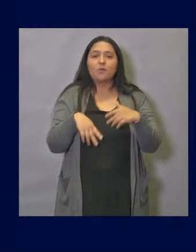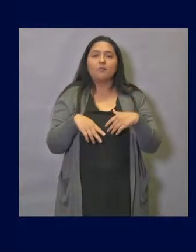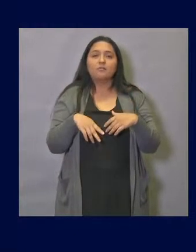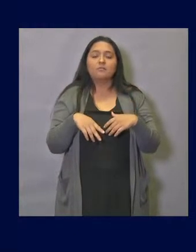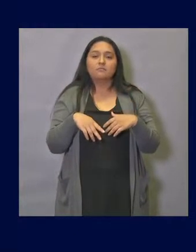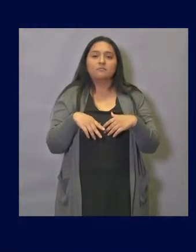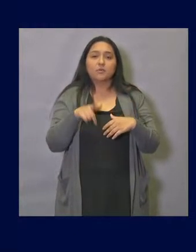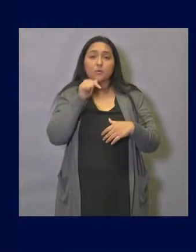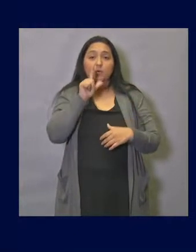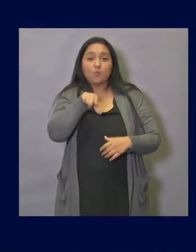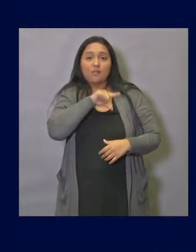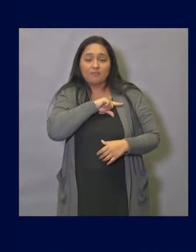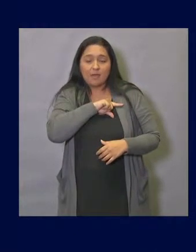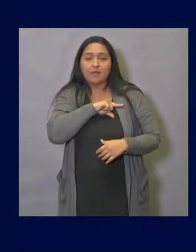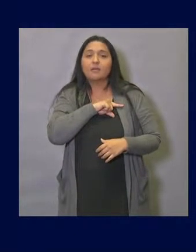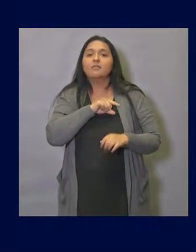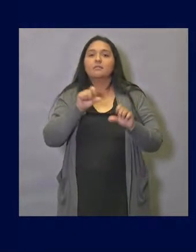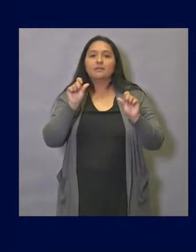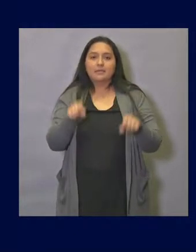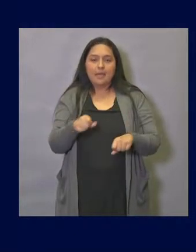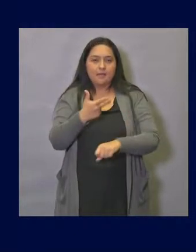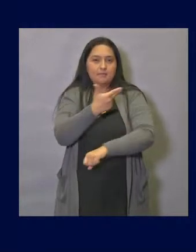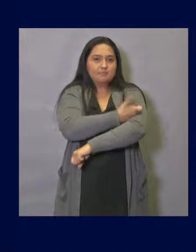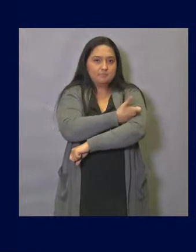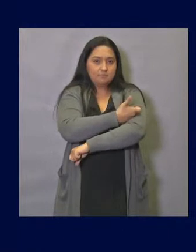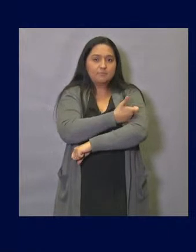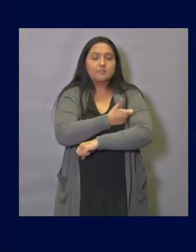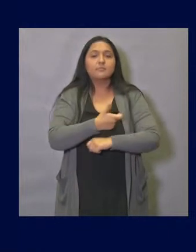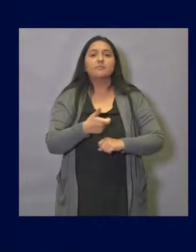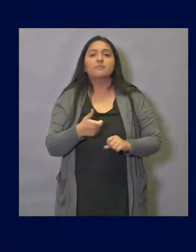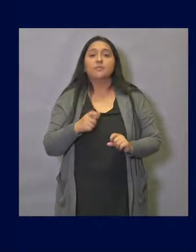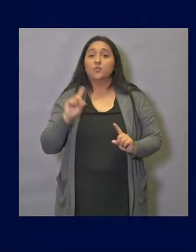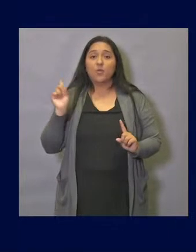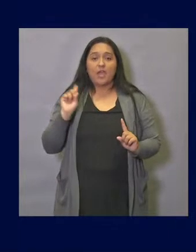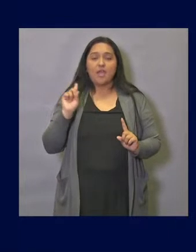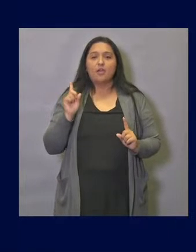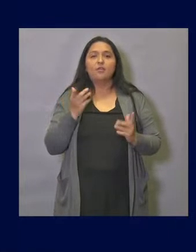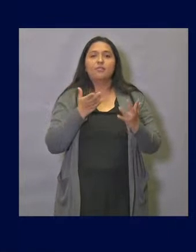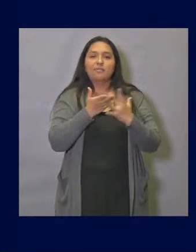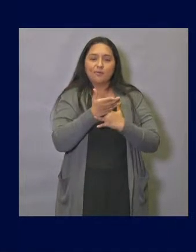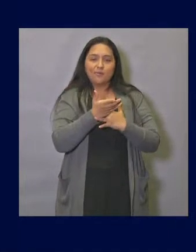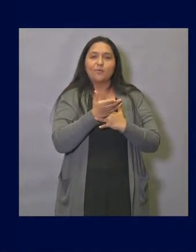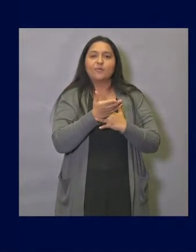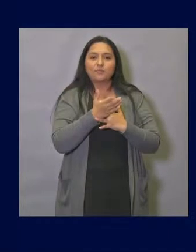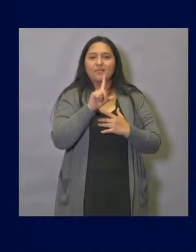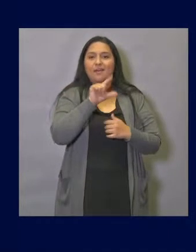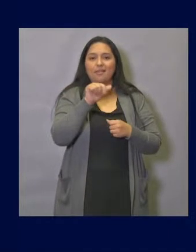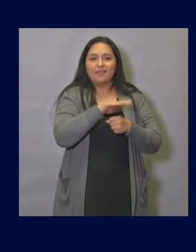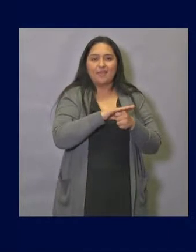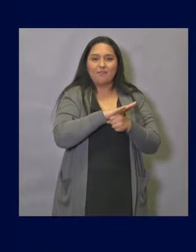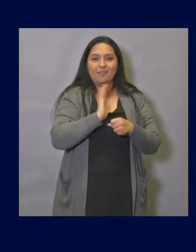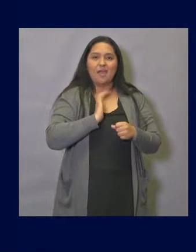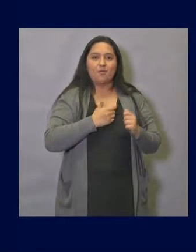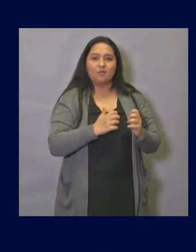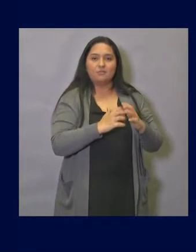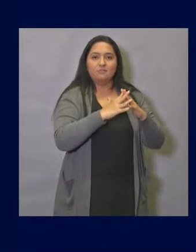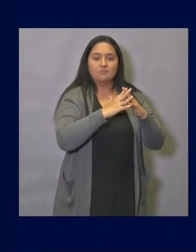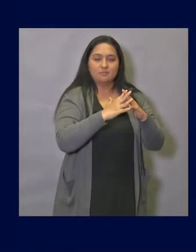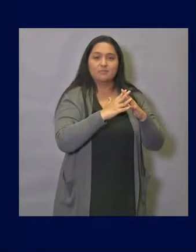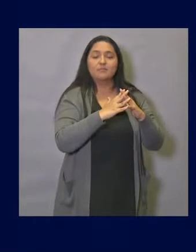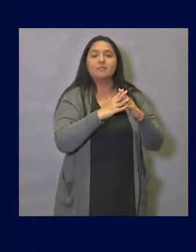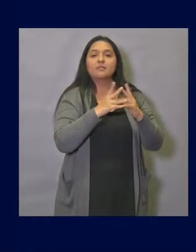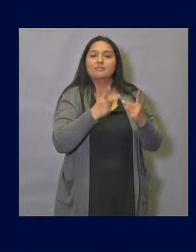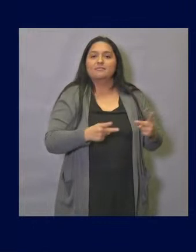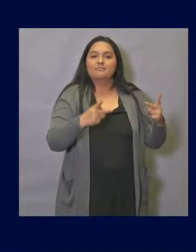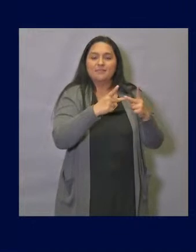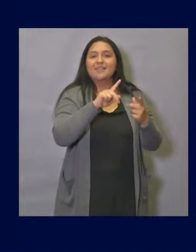elegible, pueden vacunarse en los servicios de emergencia administrados por el condado, solo en los centros de vacunación en